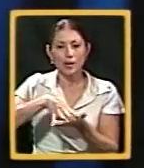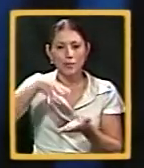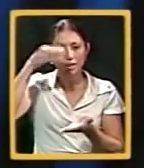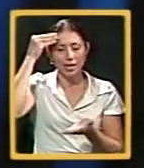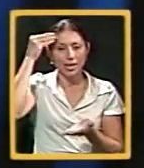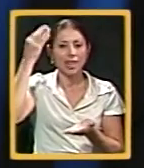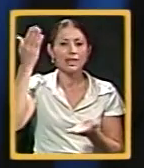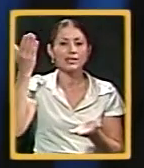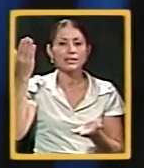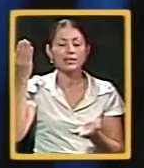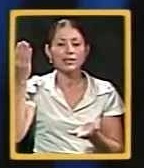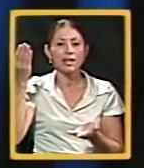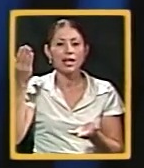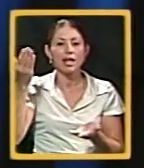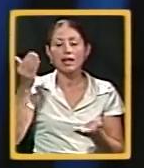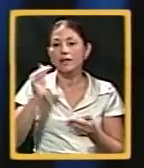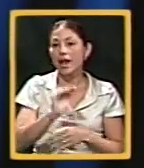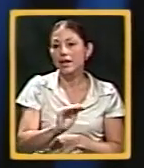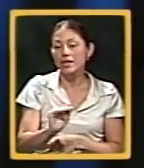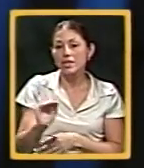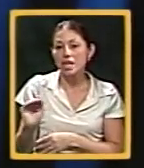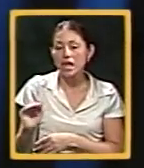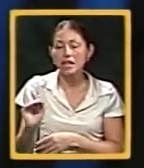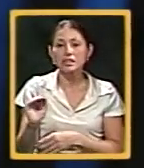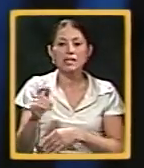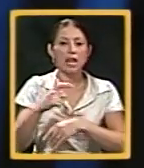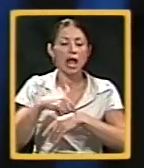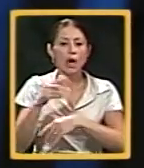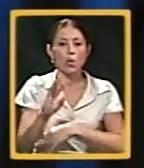en la niñez y en la juventud,